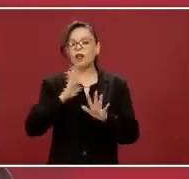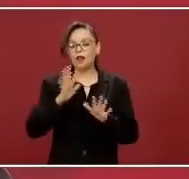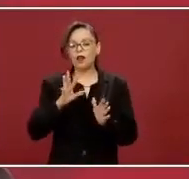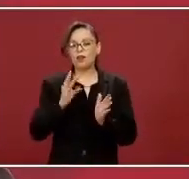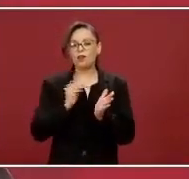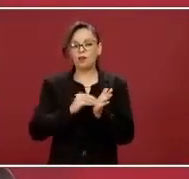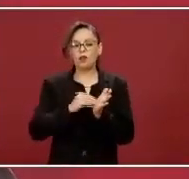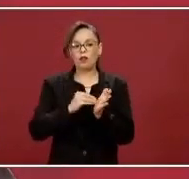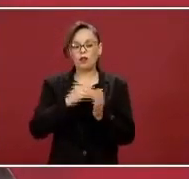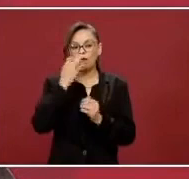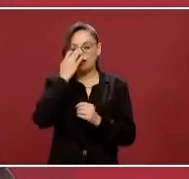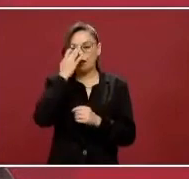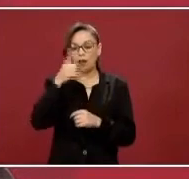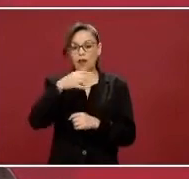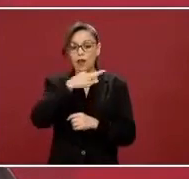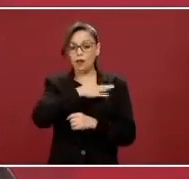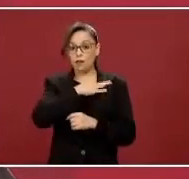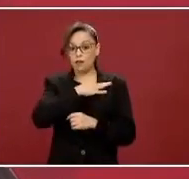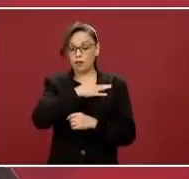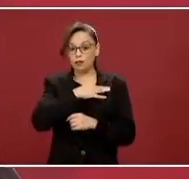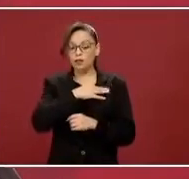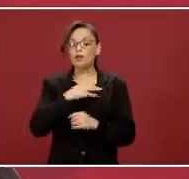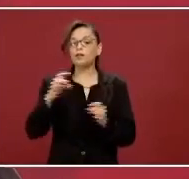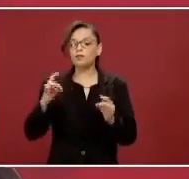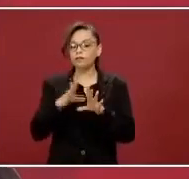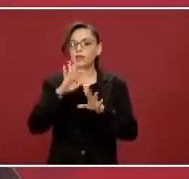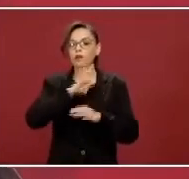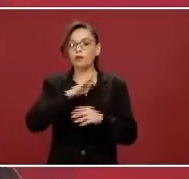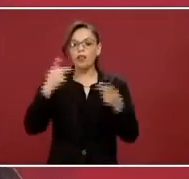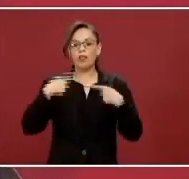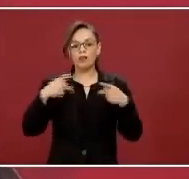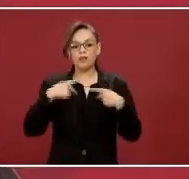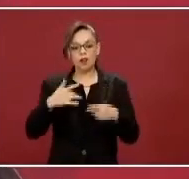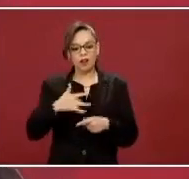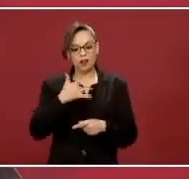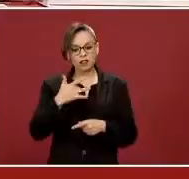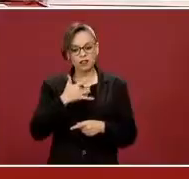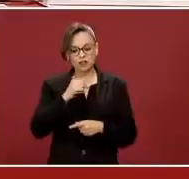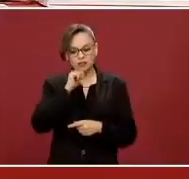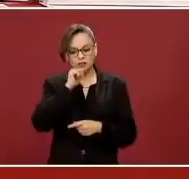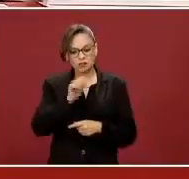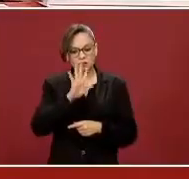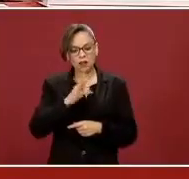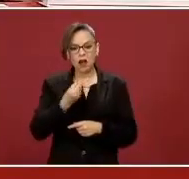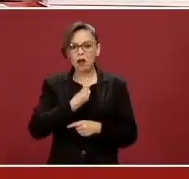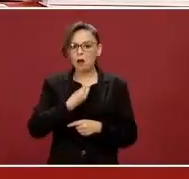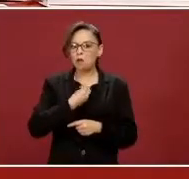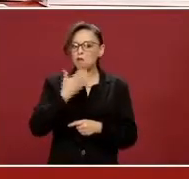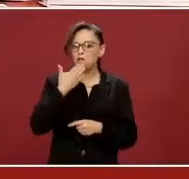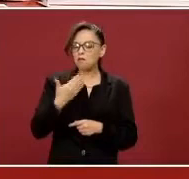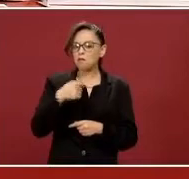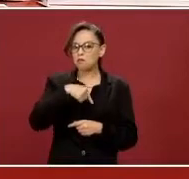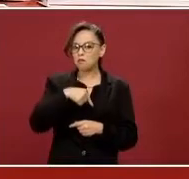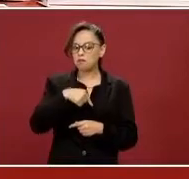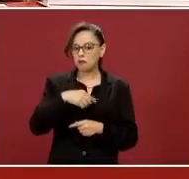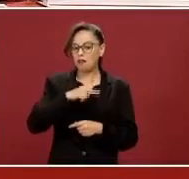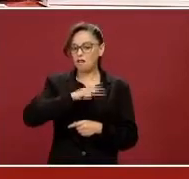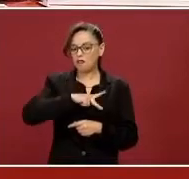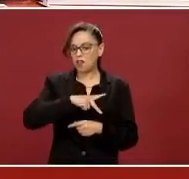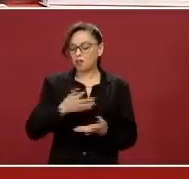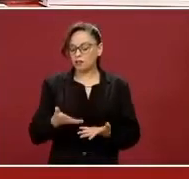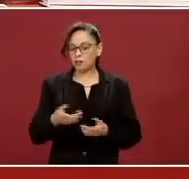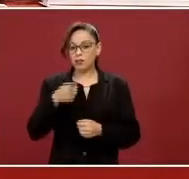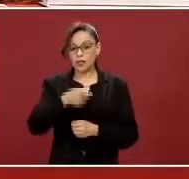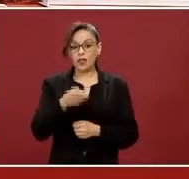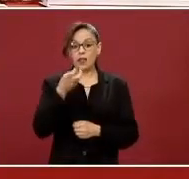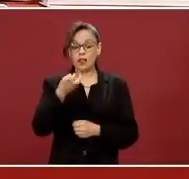que la infección causa inmunidad. Todavía no existe una prueba serológica, como se conoce técnicamente, que es una prueba en